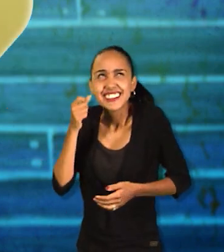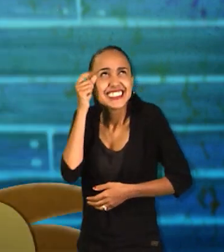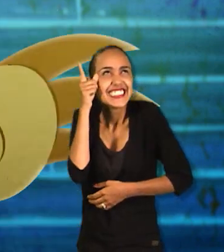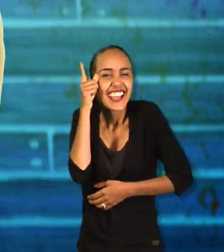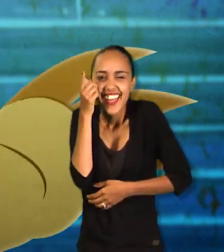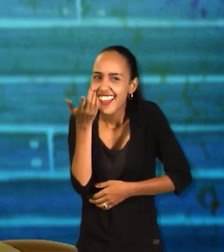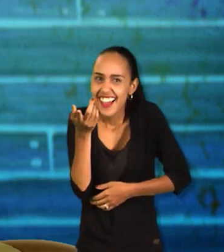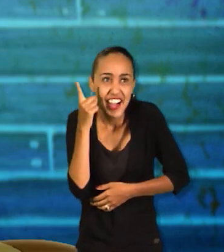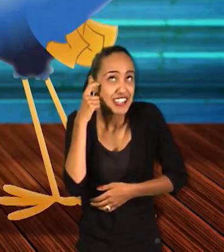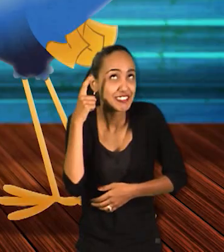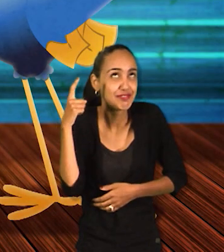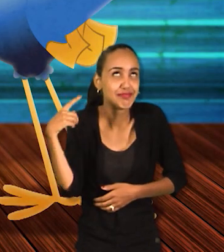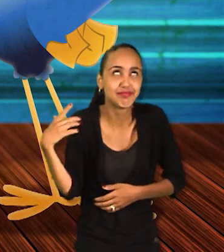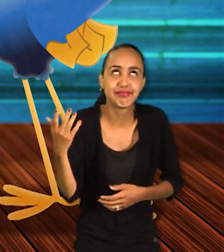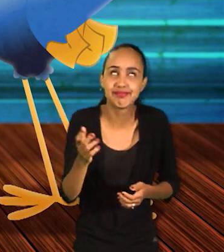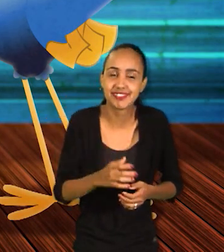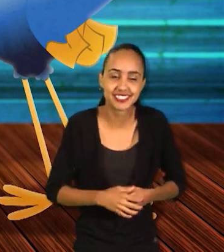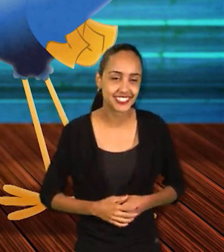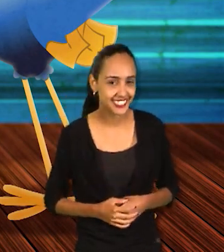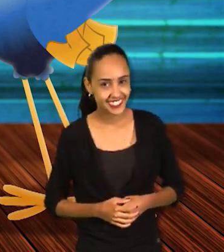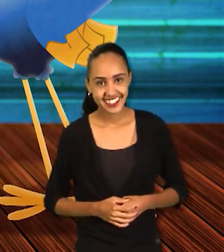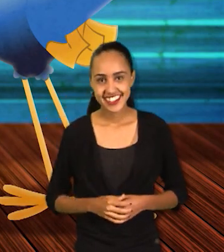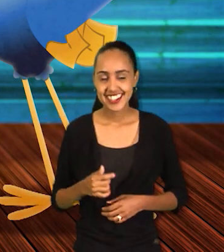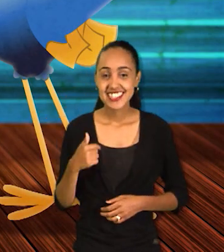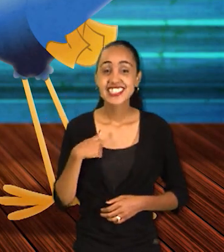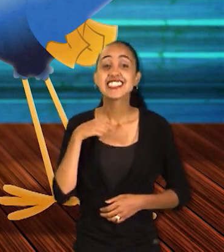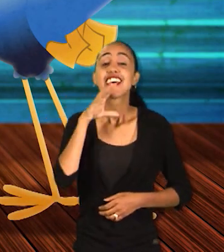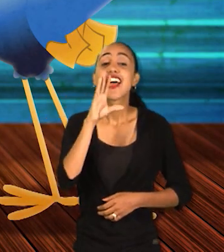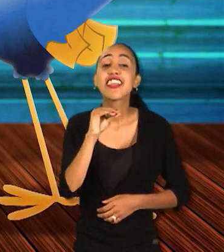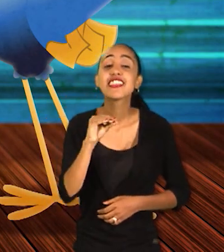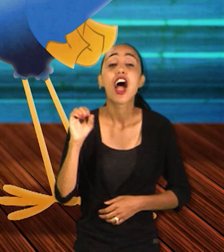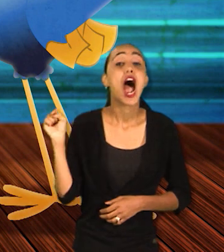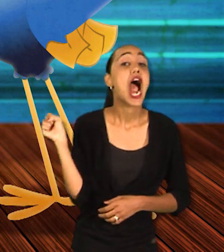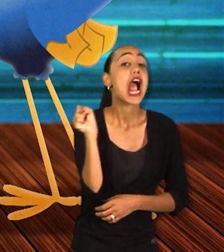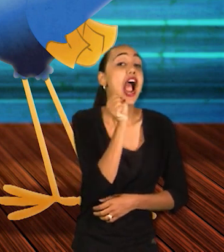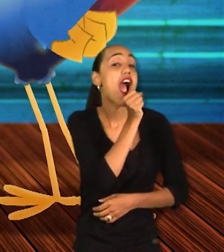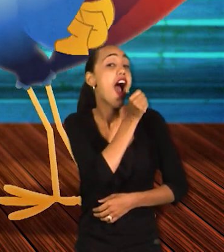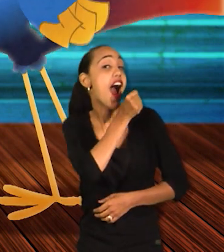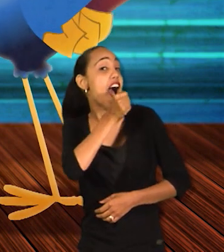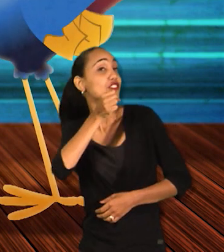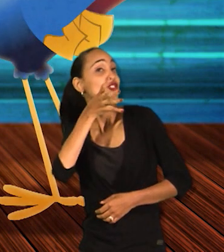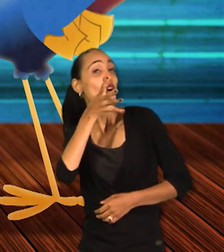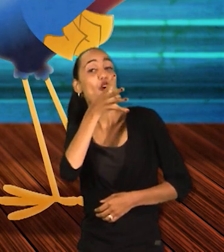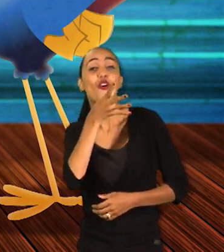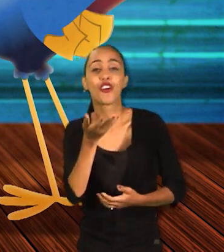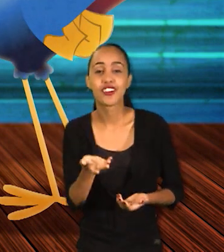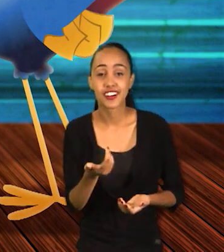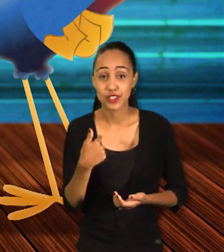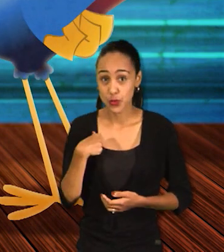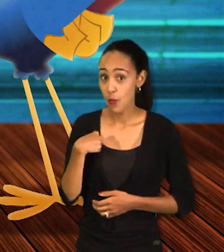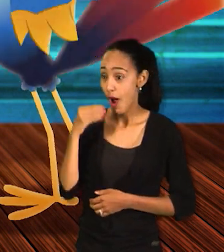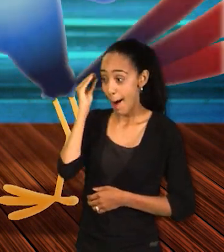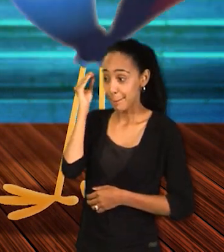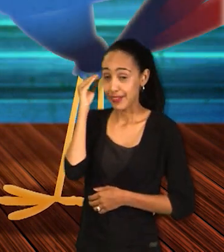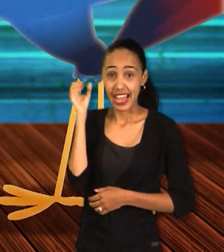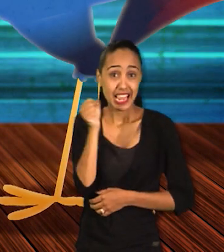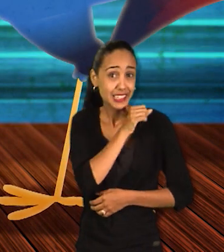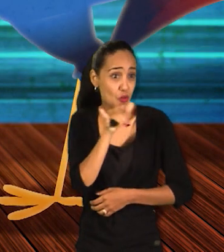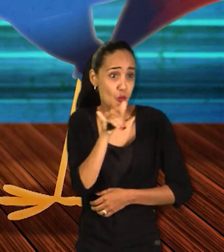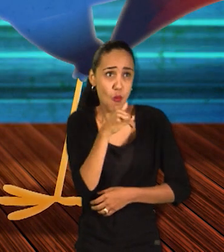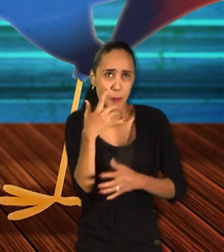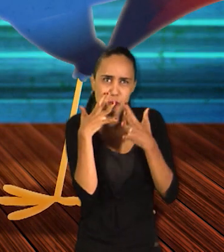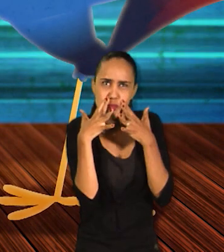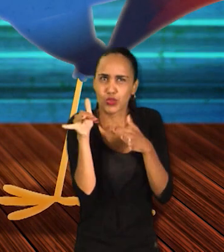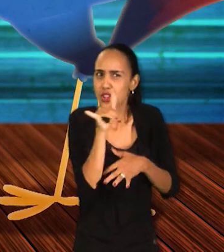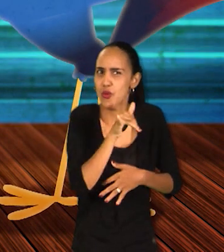ocurrente! Se dice cantor. Aprenderás a cantar y serás tan importante como